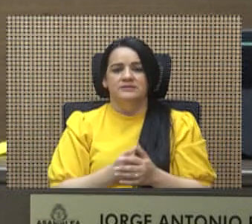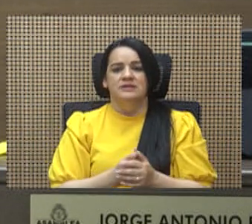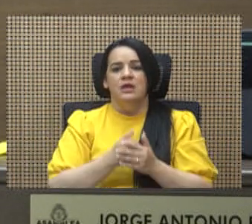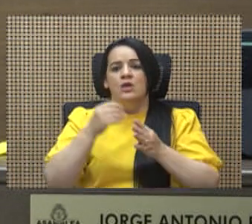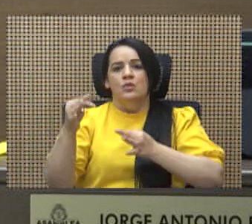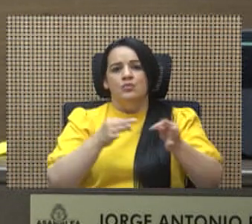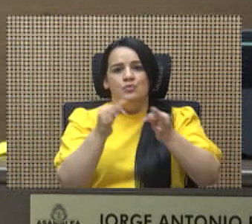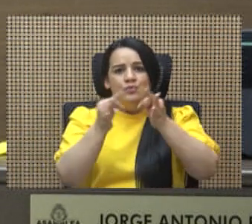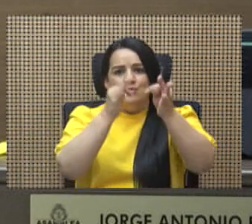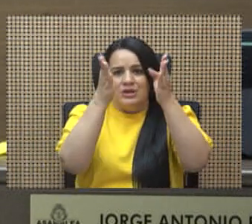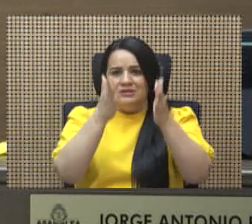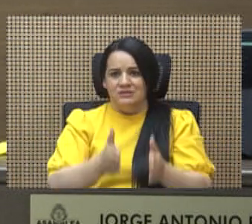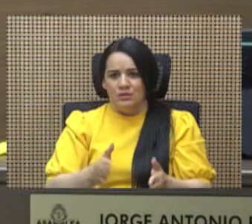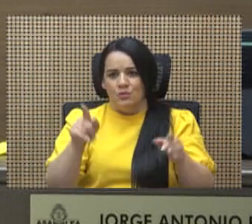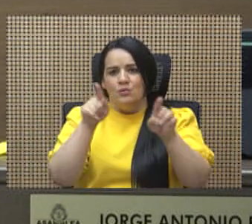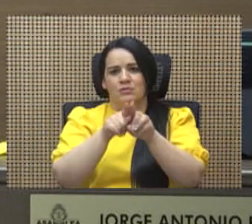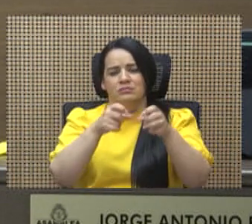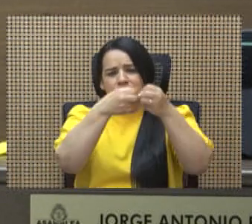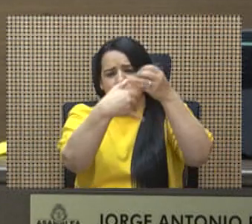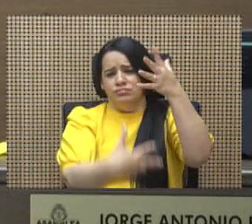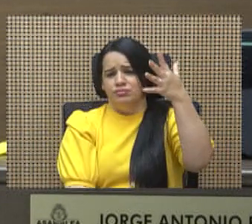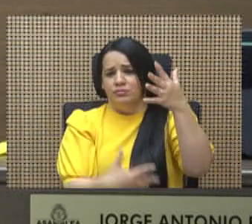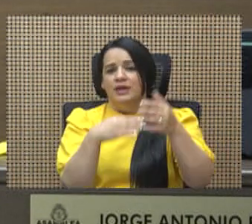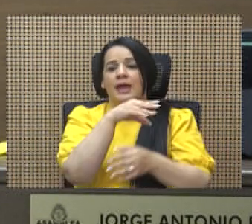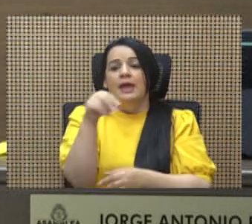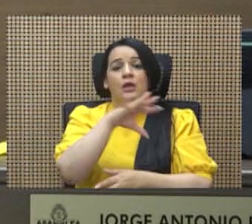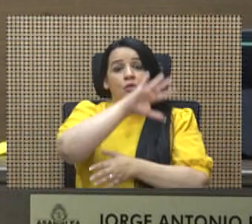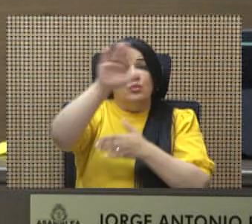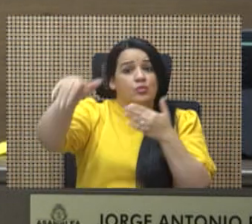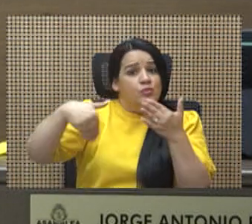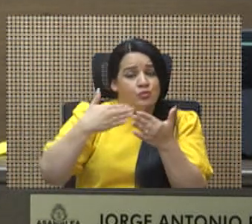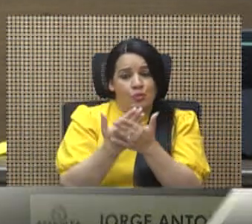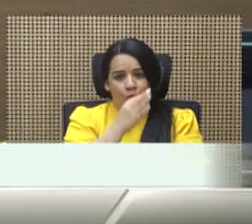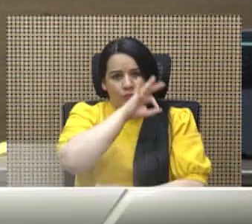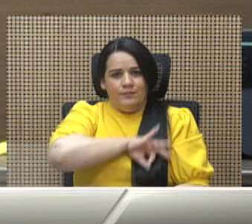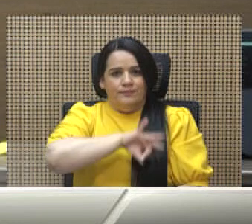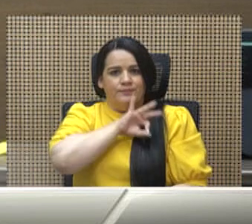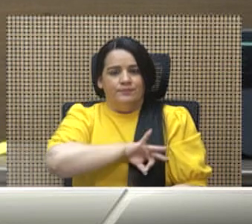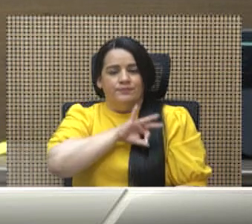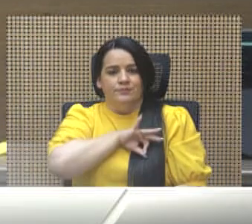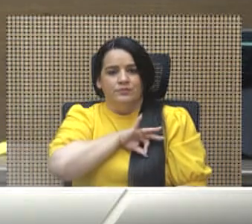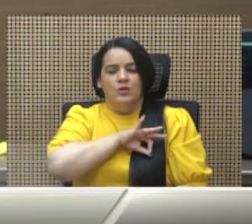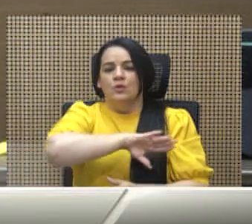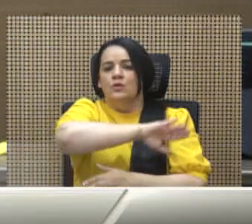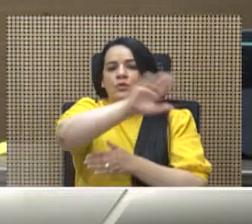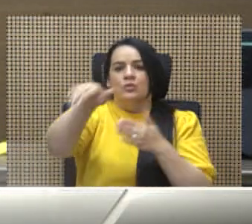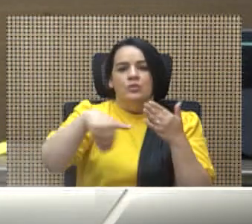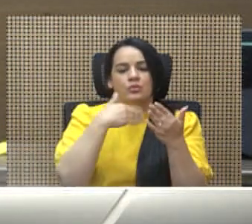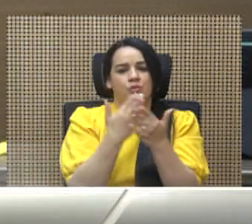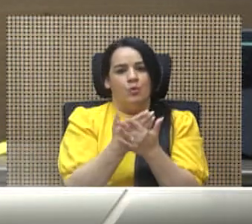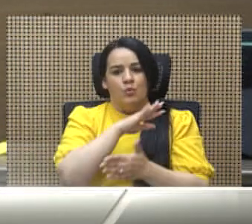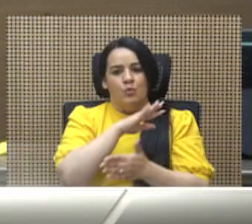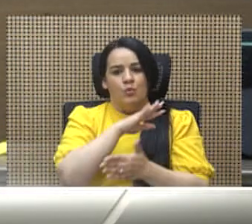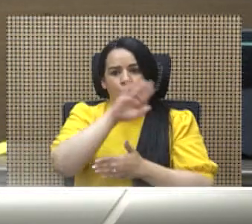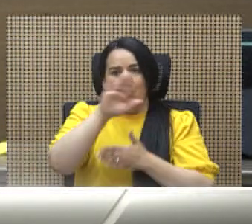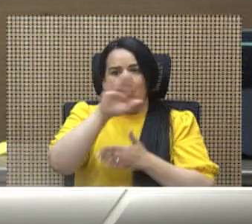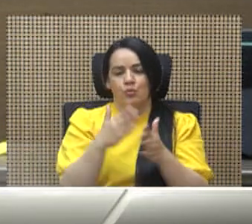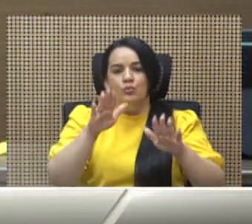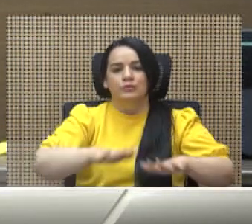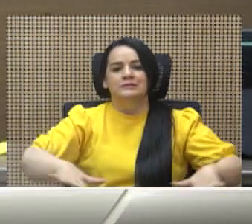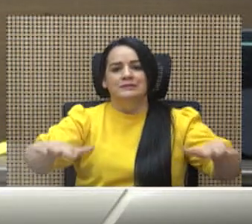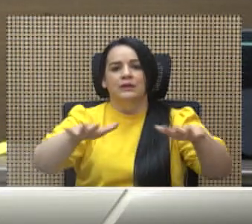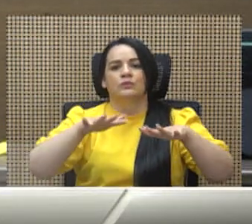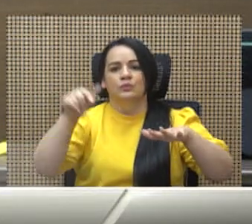turísticos entre otros se estarían beneficiando es decir todos todos aquellos sectores